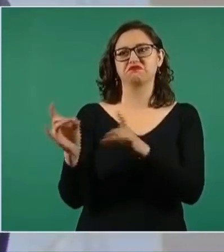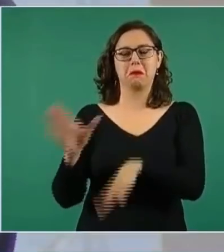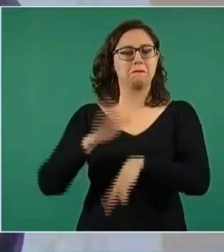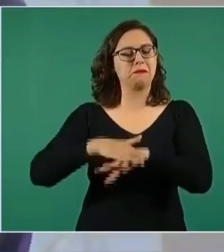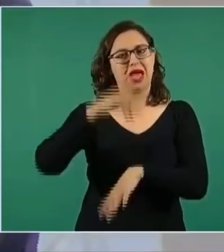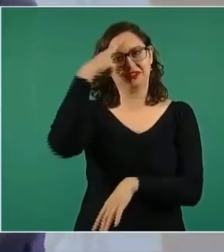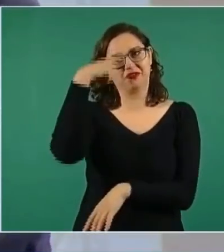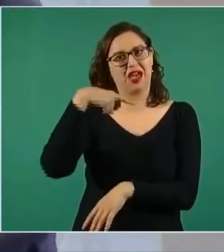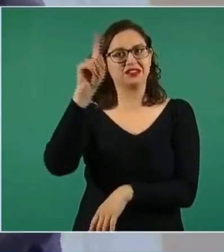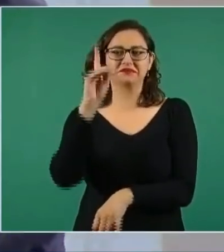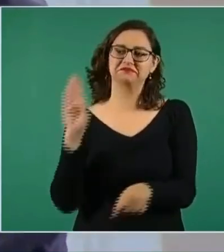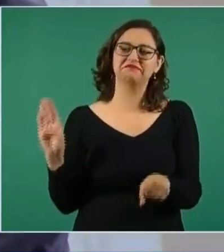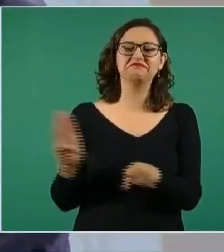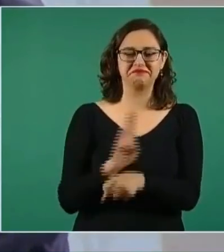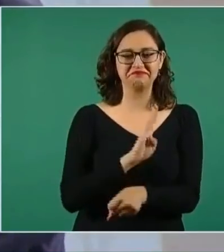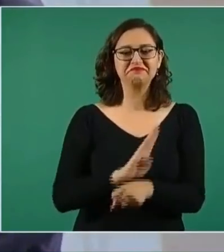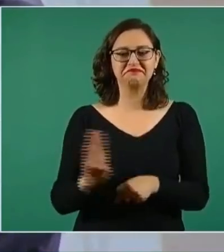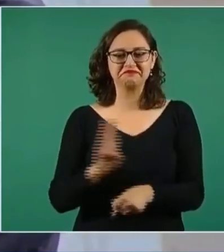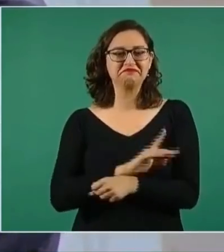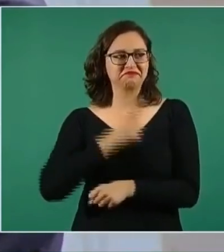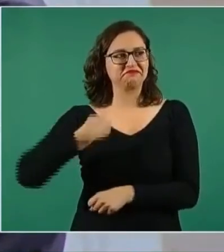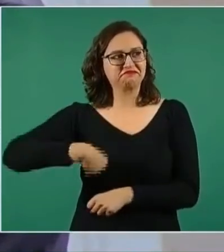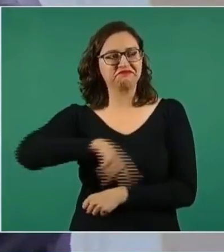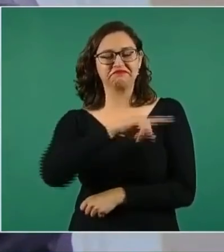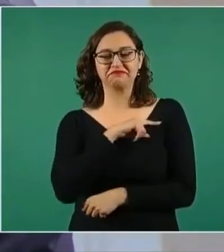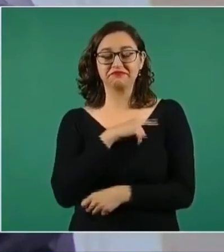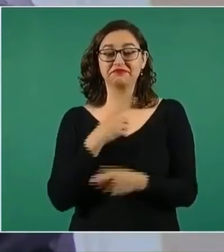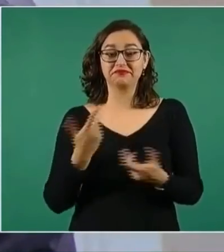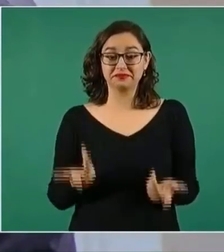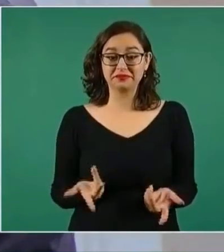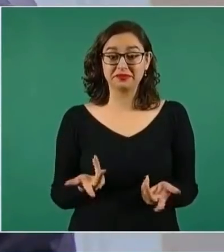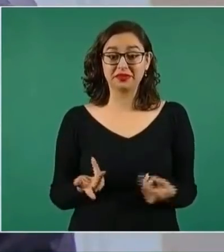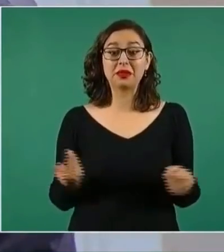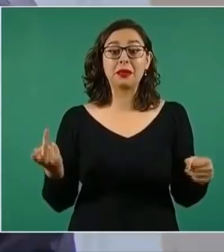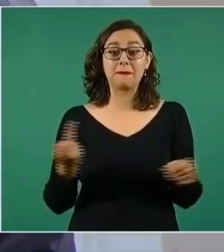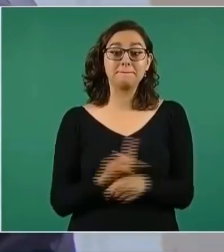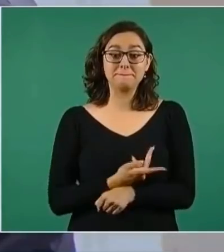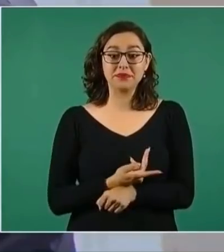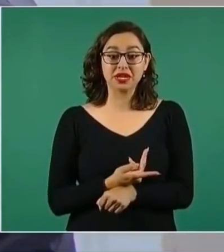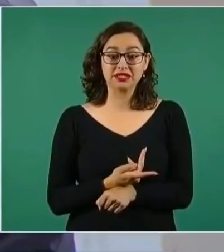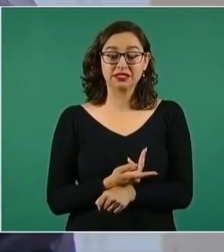causa que mucho más prestó